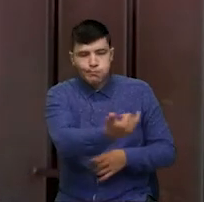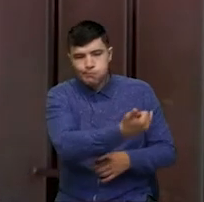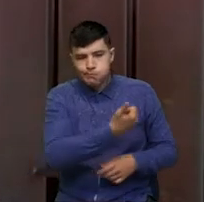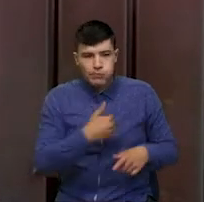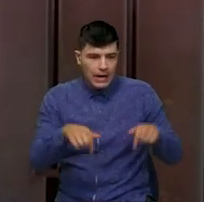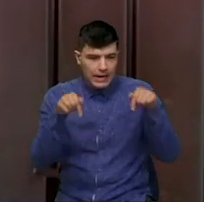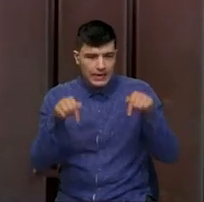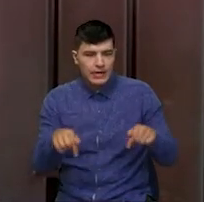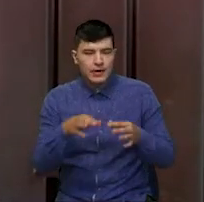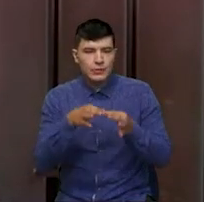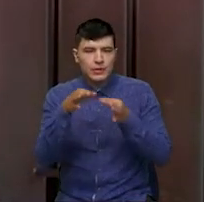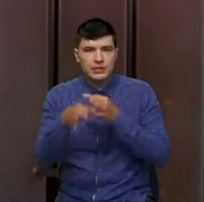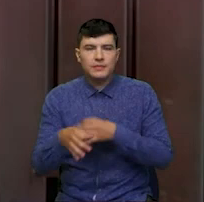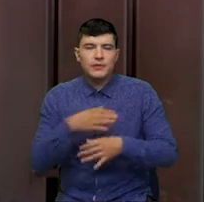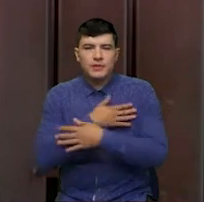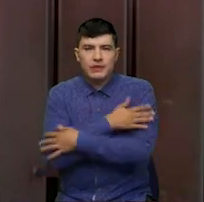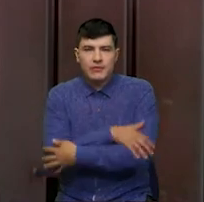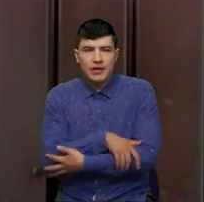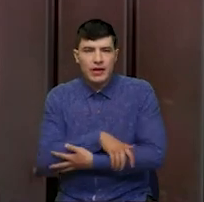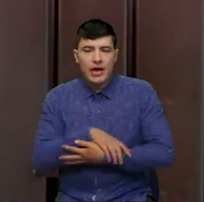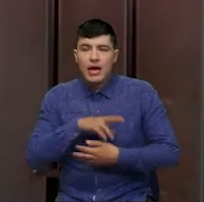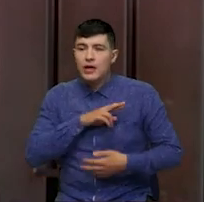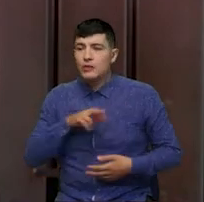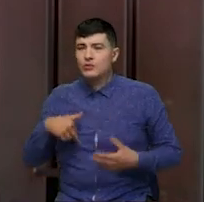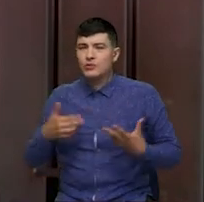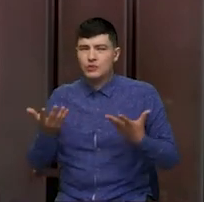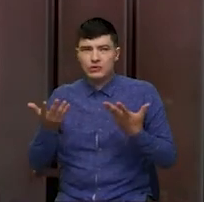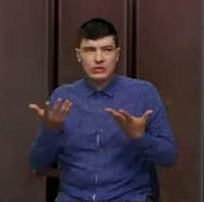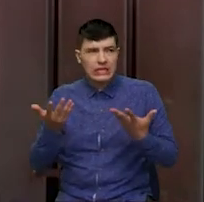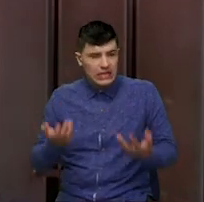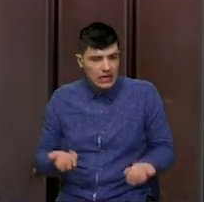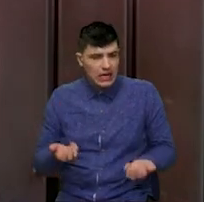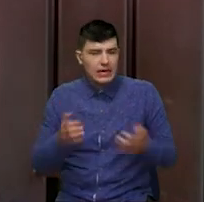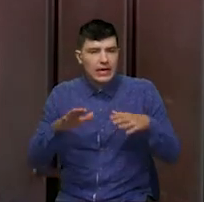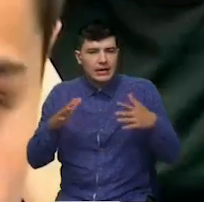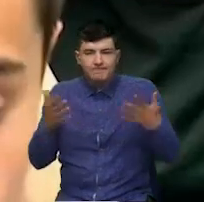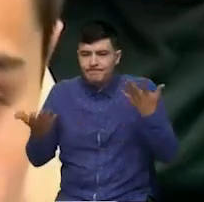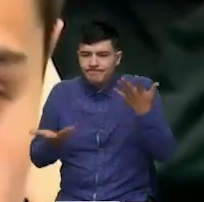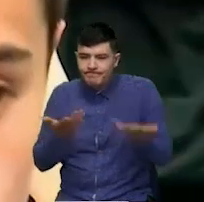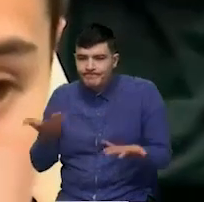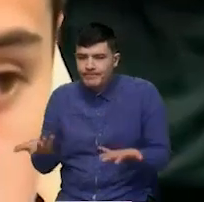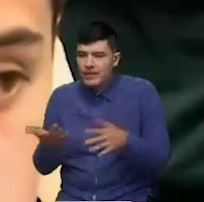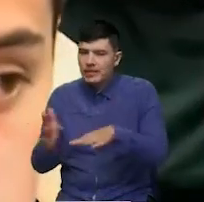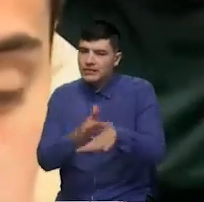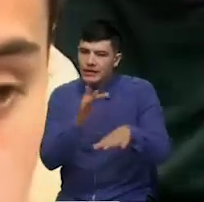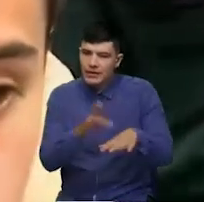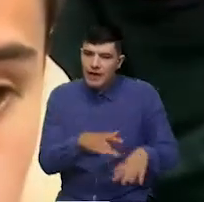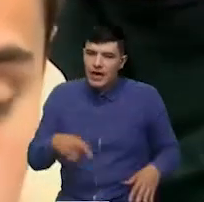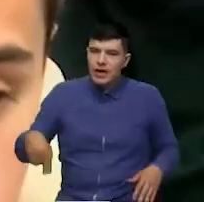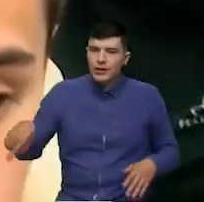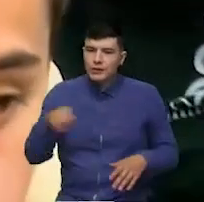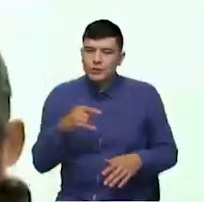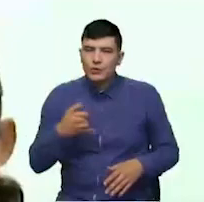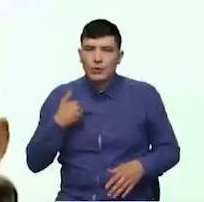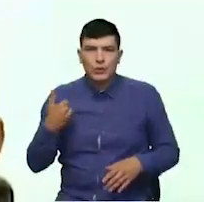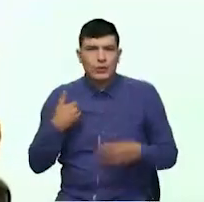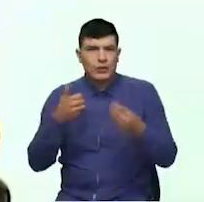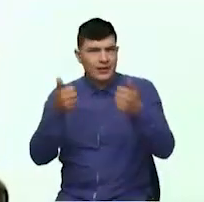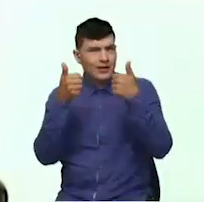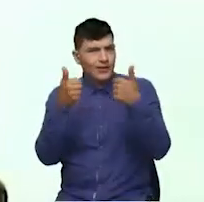acá en Pamplona, y pues queremos como incentivar a los muchachos a la buena